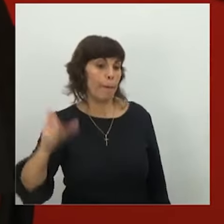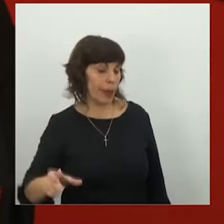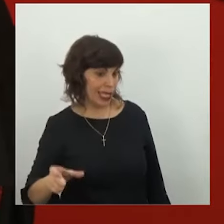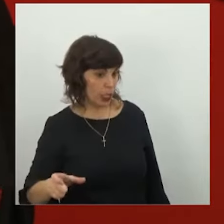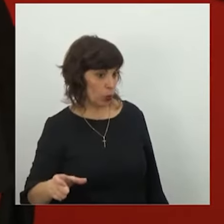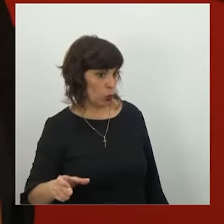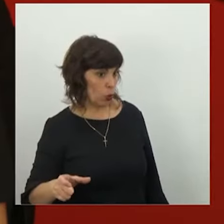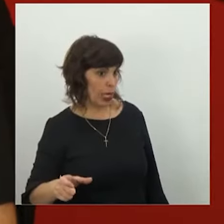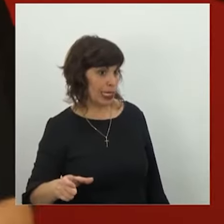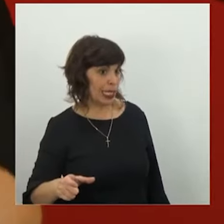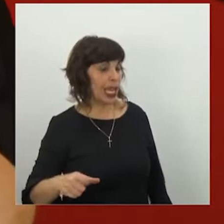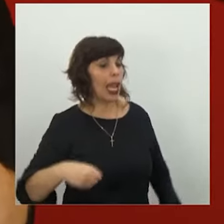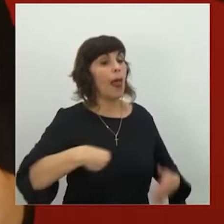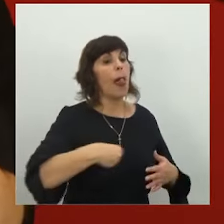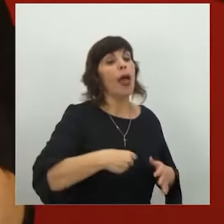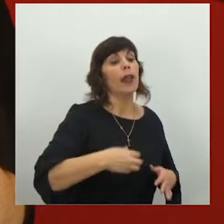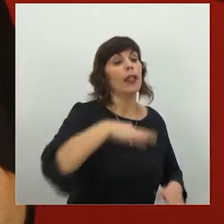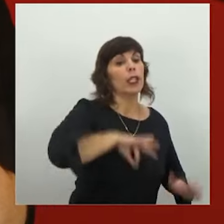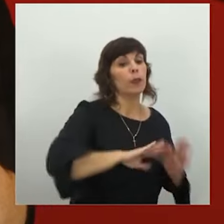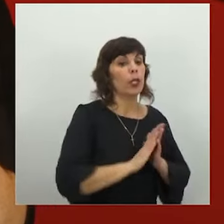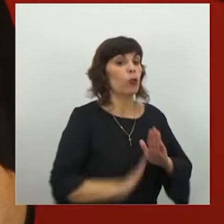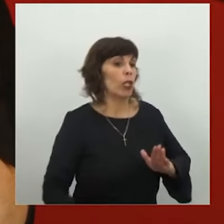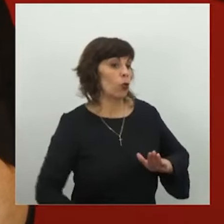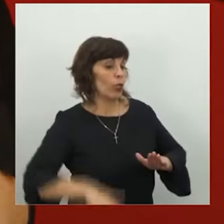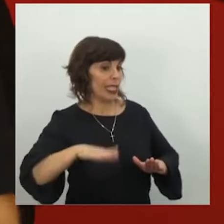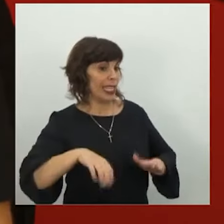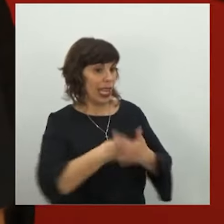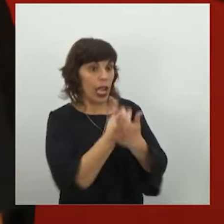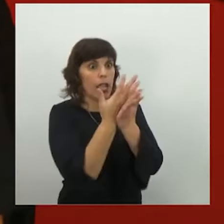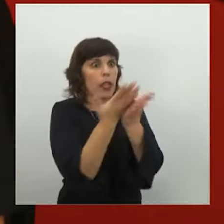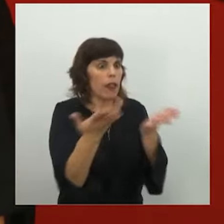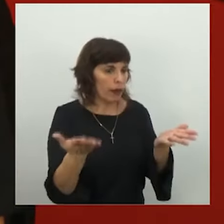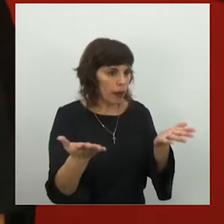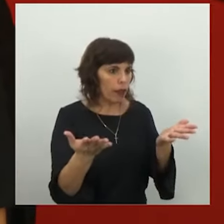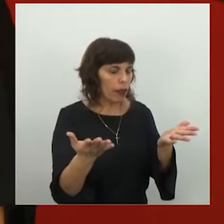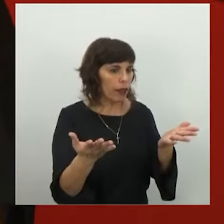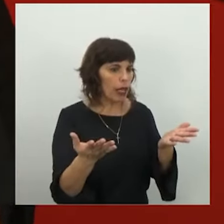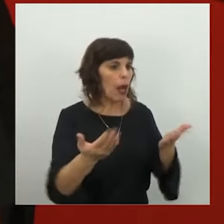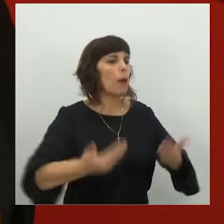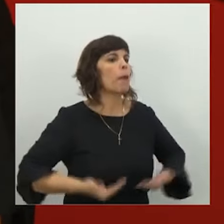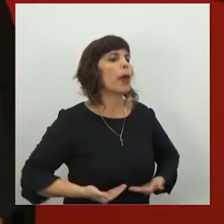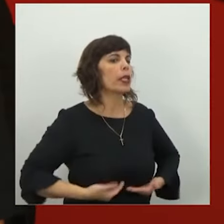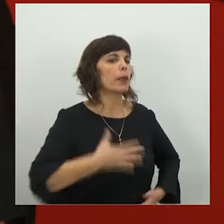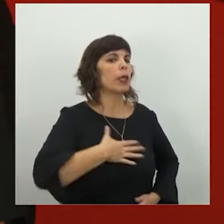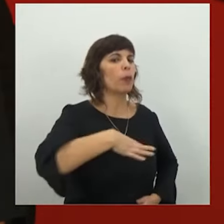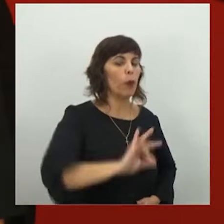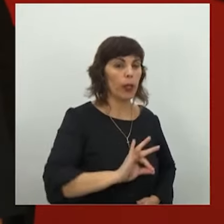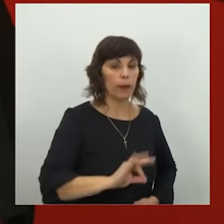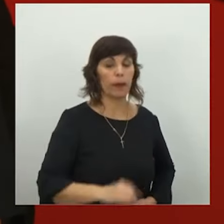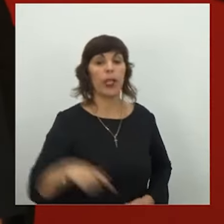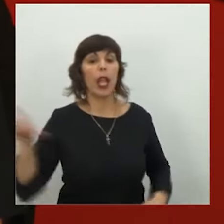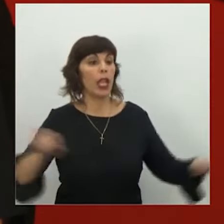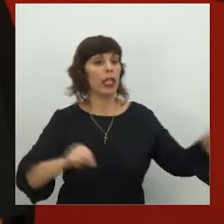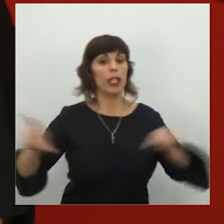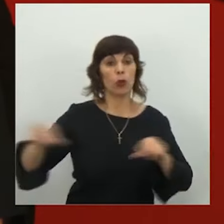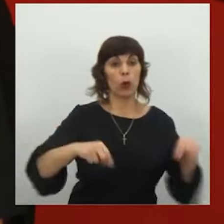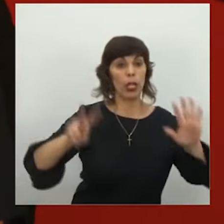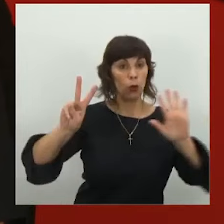Santo y llenos de gracia. Y la Biblia dice que uno de ellos se llamaba Esteban, que